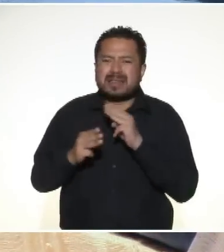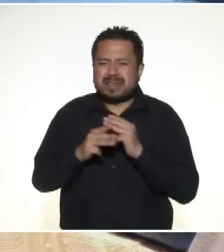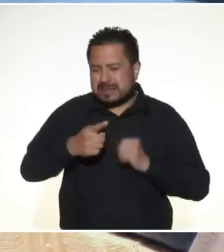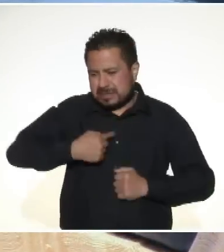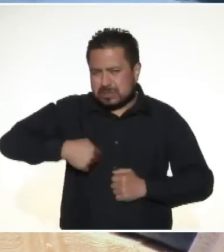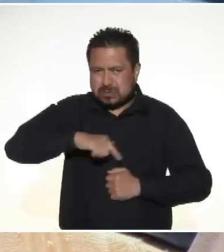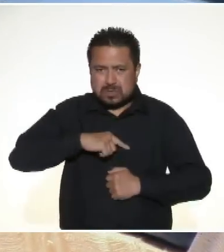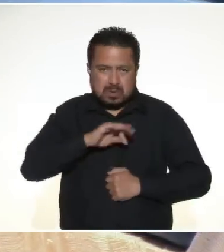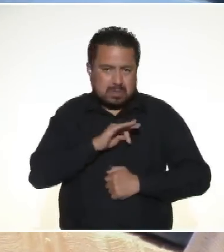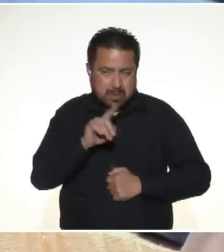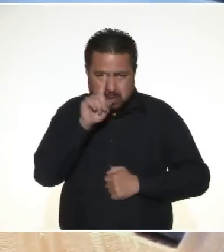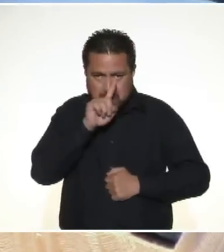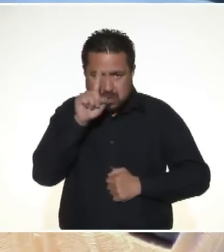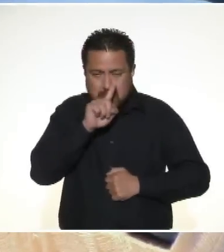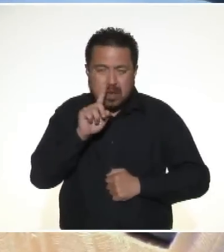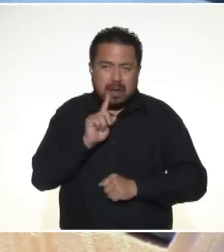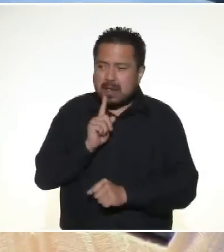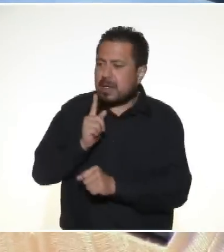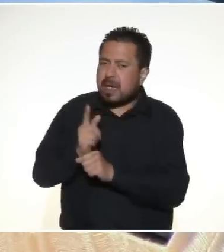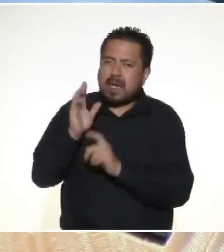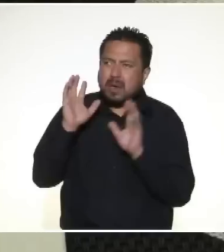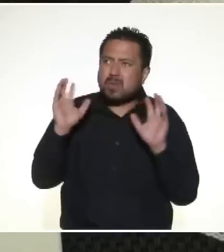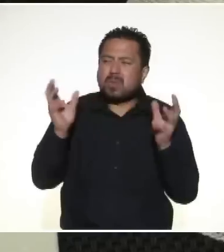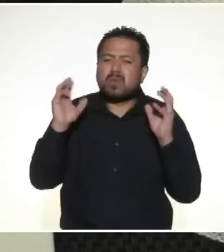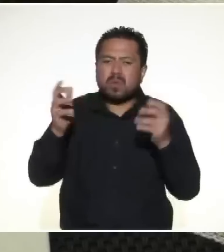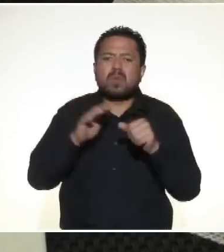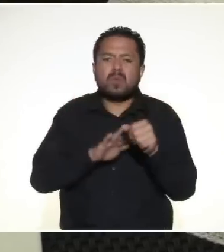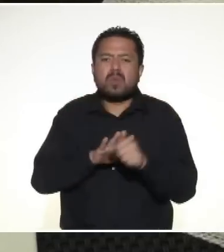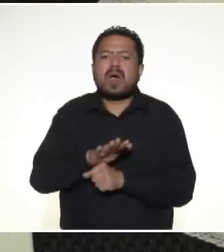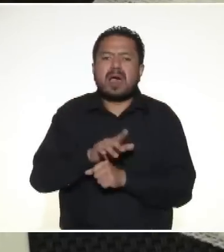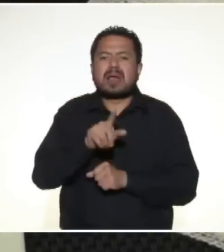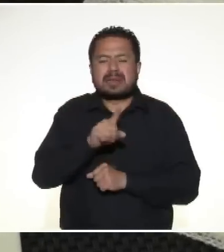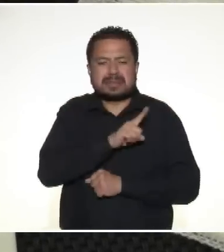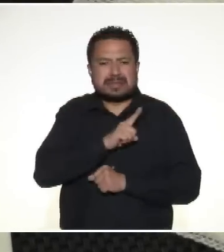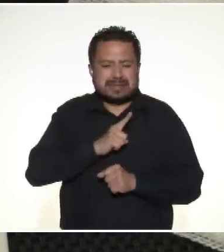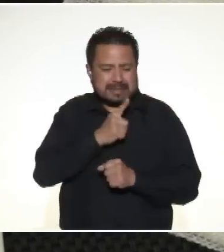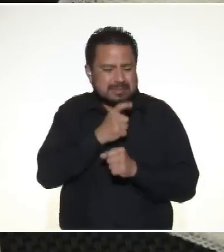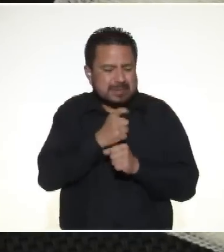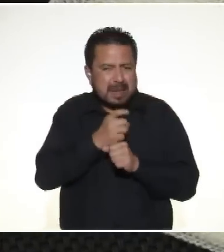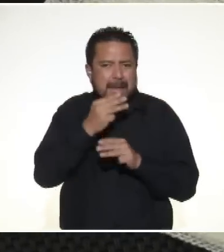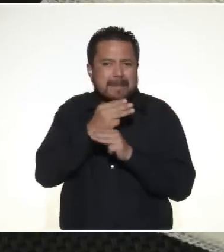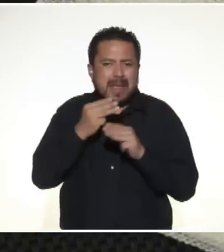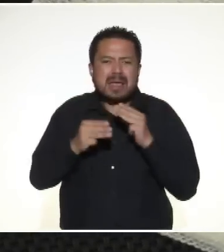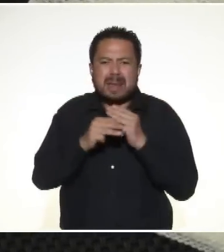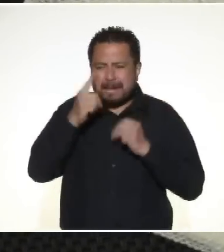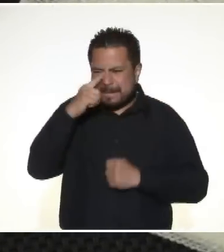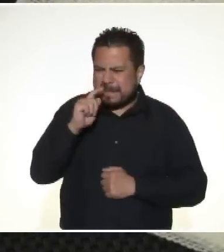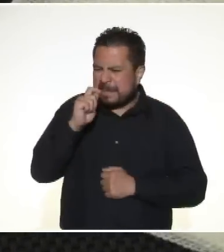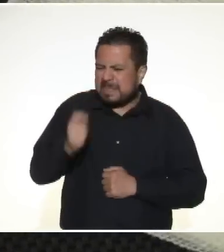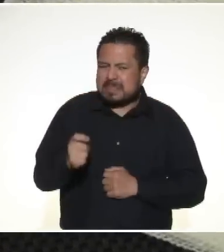les recomendamos, a diferencia de lo que traemos a la ambulancia, son materiales de primer contacto, son materiales